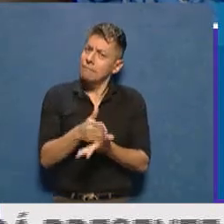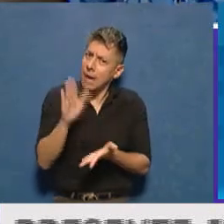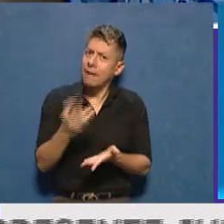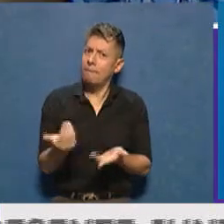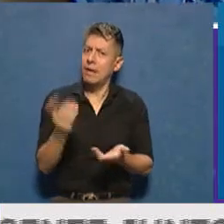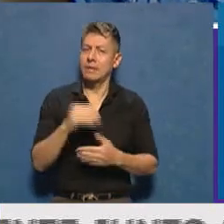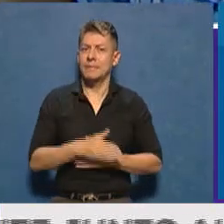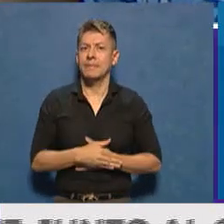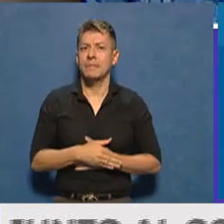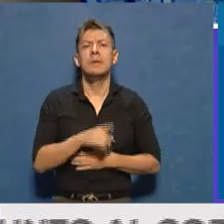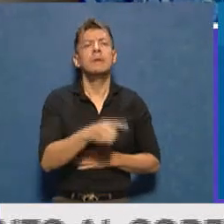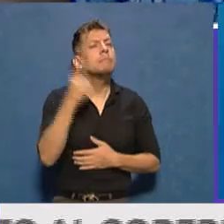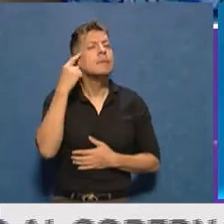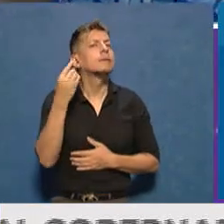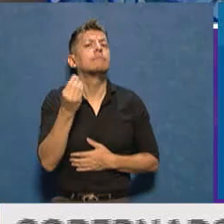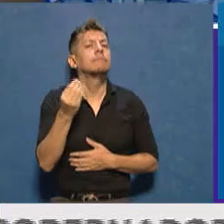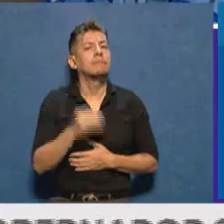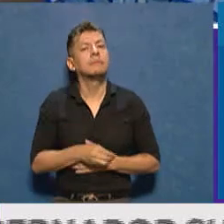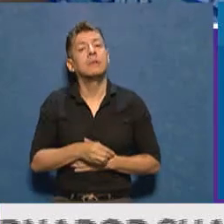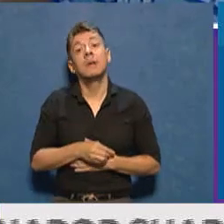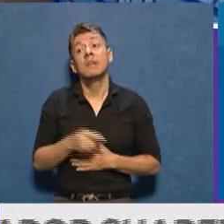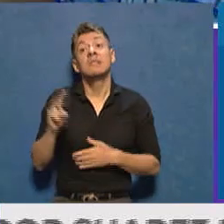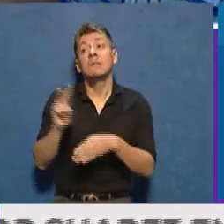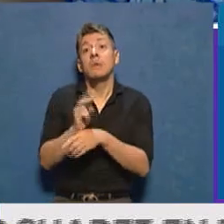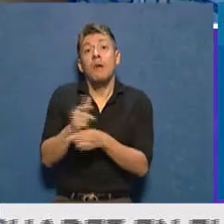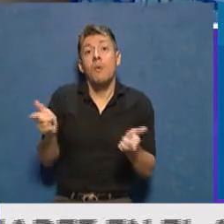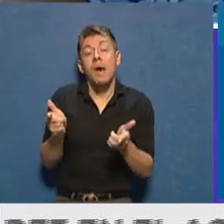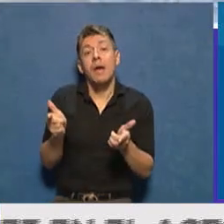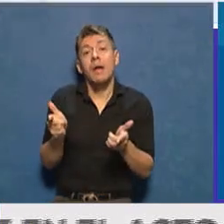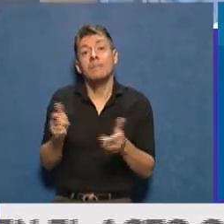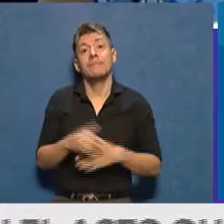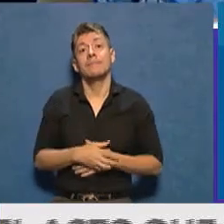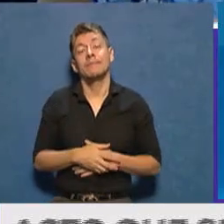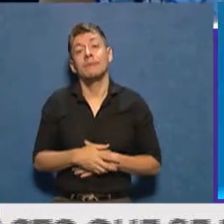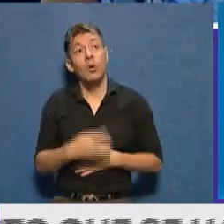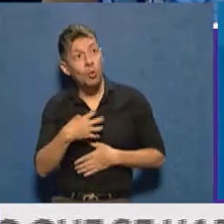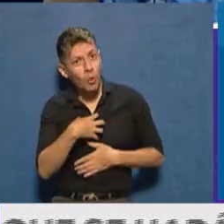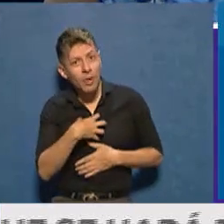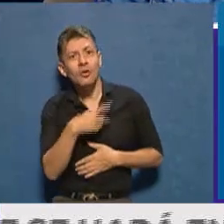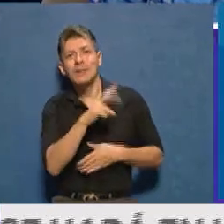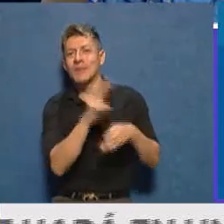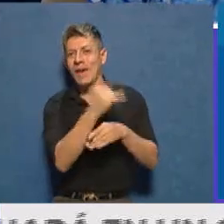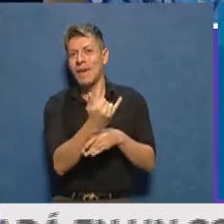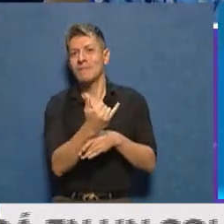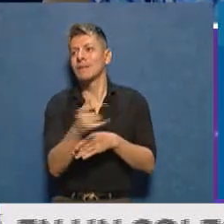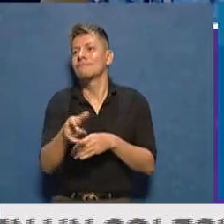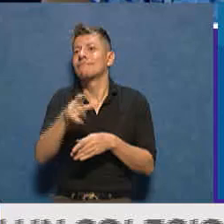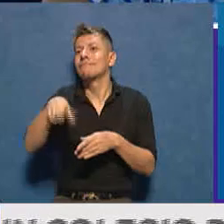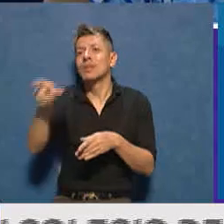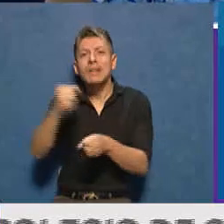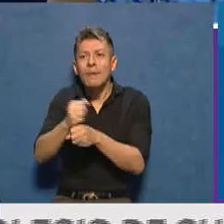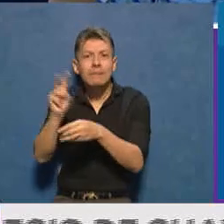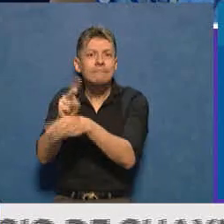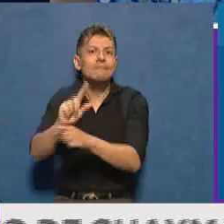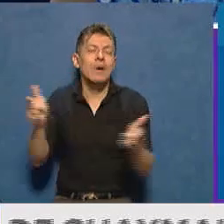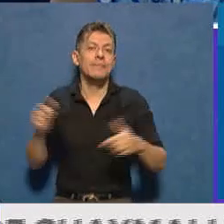taxista? Y que no hay seguridad. Siempre la seguridad se la ponen al patrón, pero la policía nunca hace nada. ¿Hace cuánto que sos taxista? 14 años. ¿Alguna